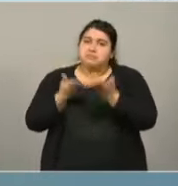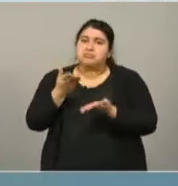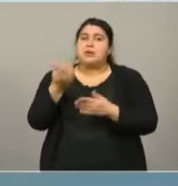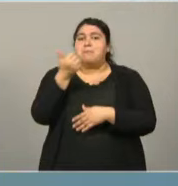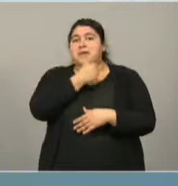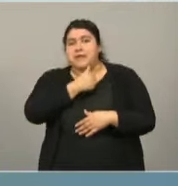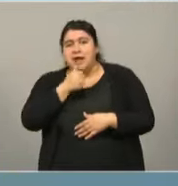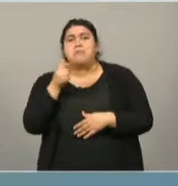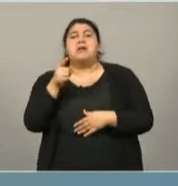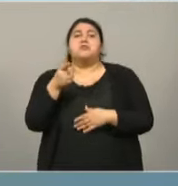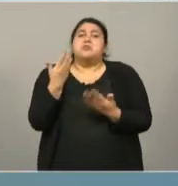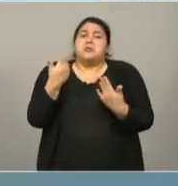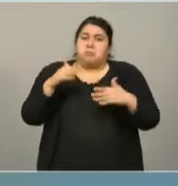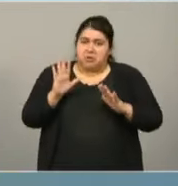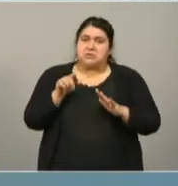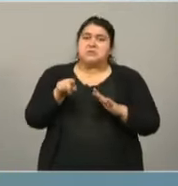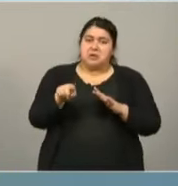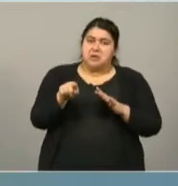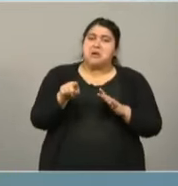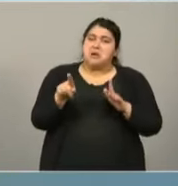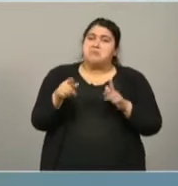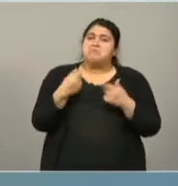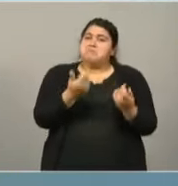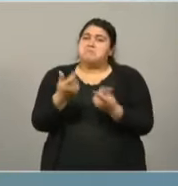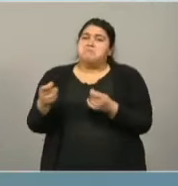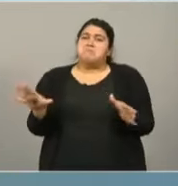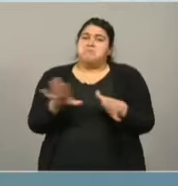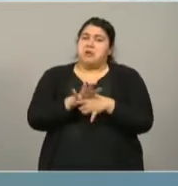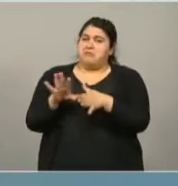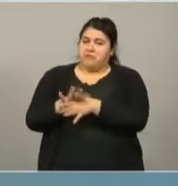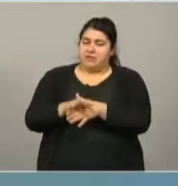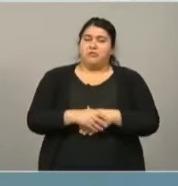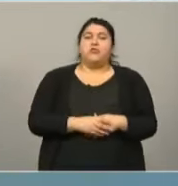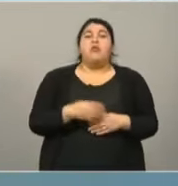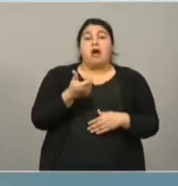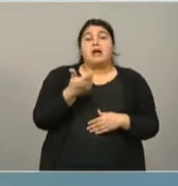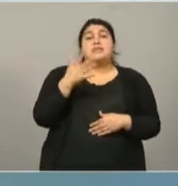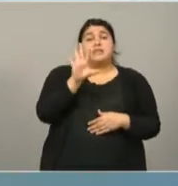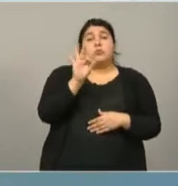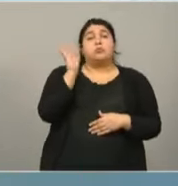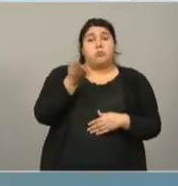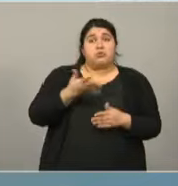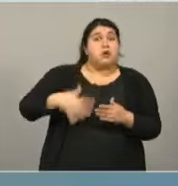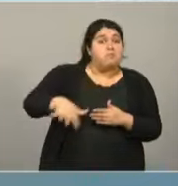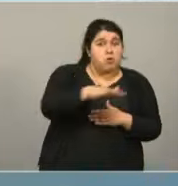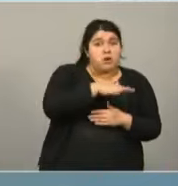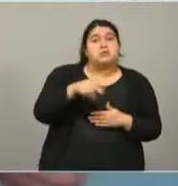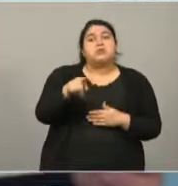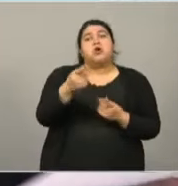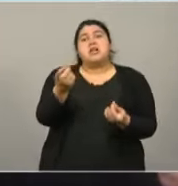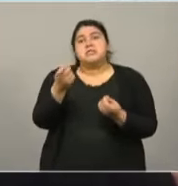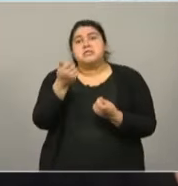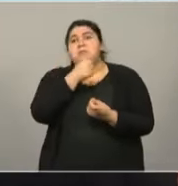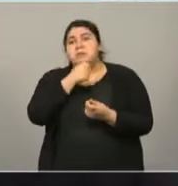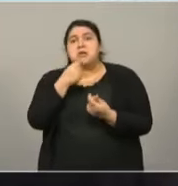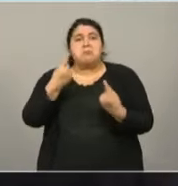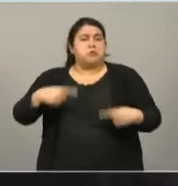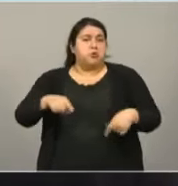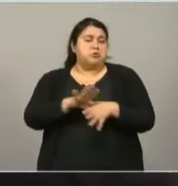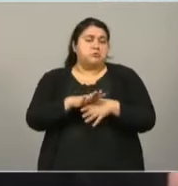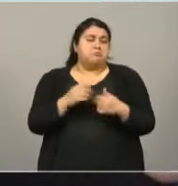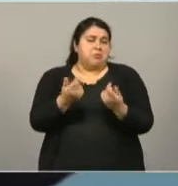medicamentos se puede satisfacer adecuadamente estamos hablando de más del 50% de la población precisa por ejemplo Algún medicamento